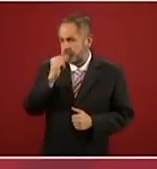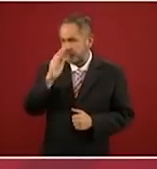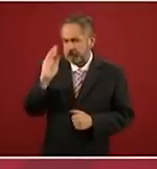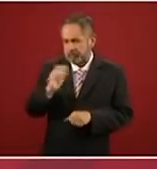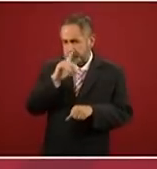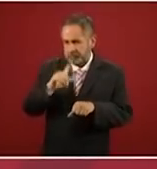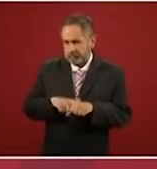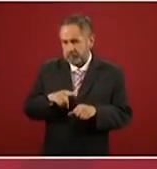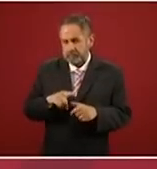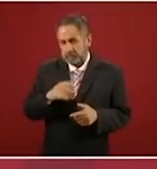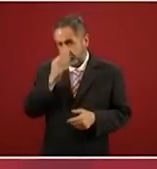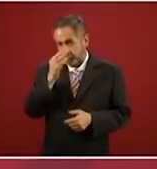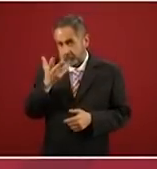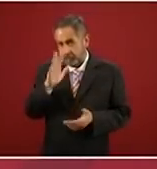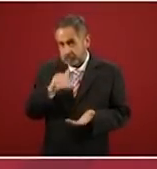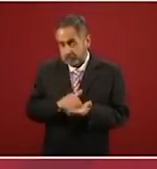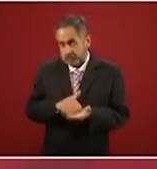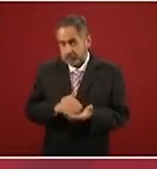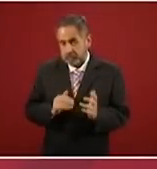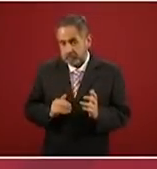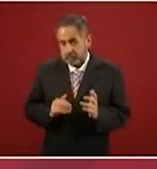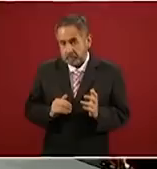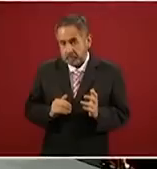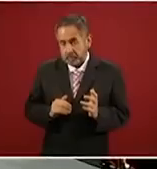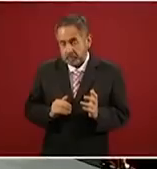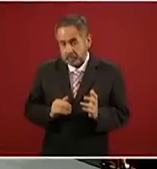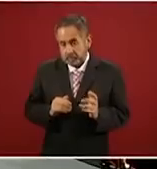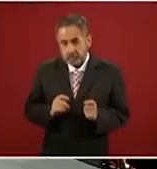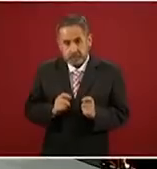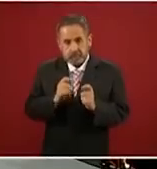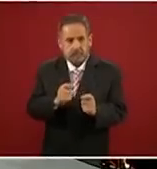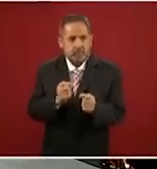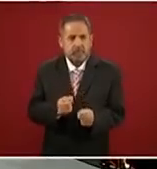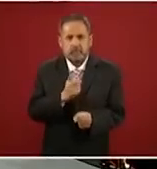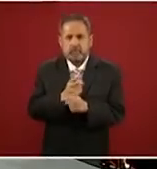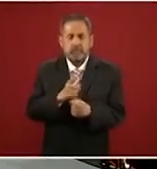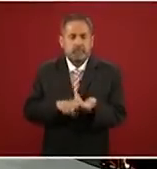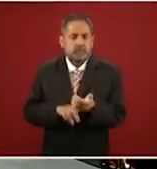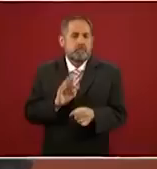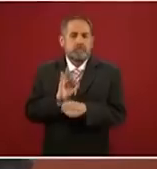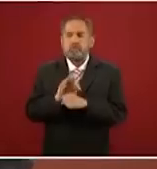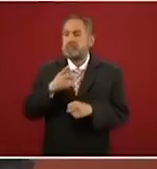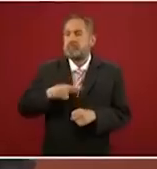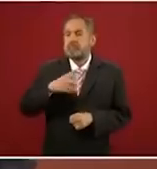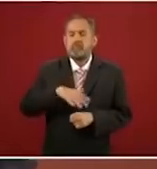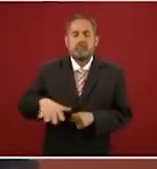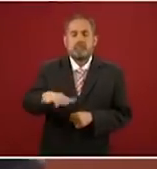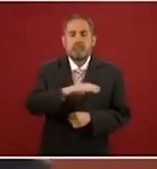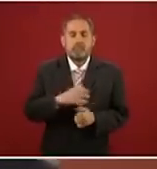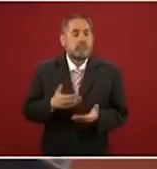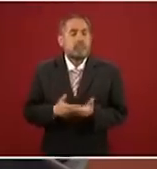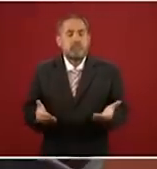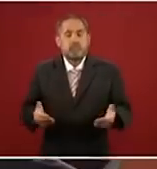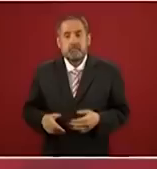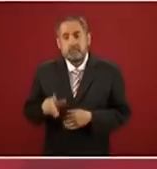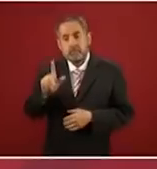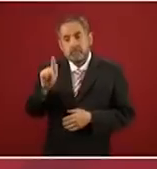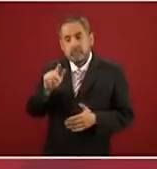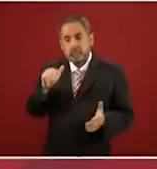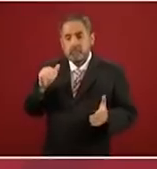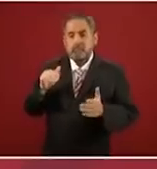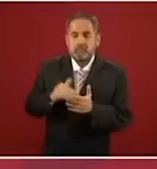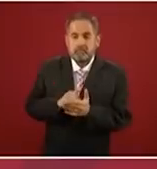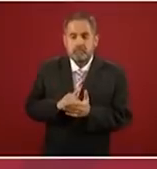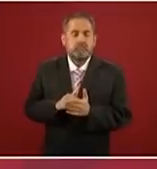federal para darles la seguridad al pueblo ahora tenemos 70 mil